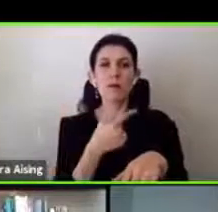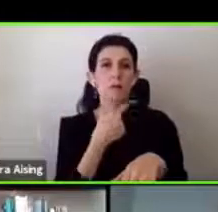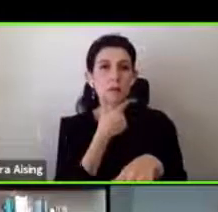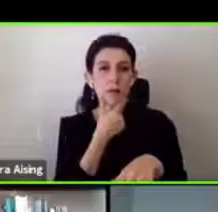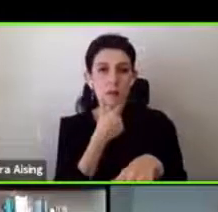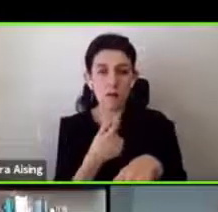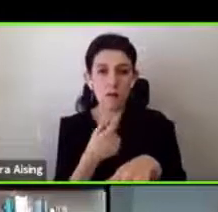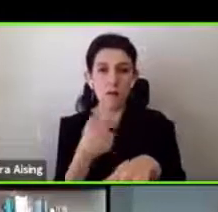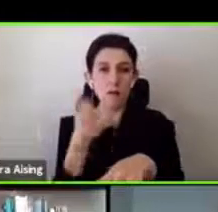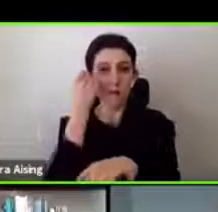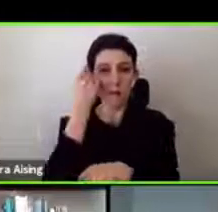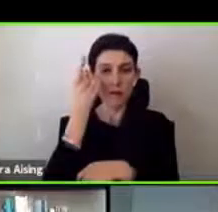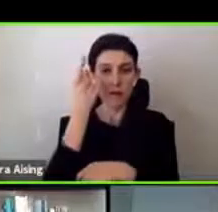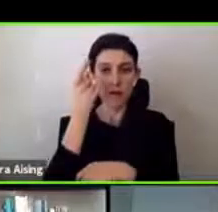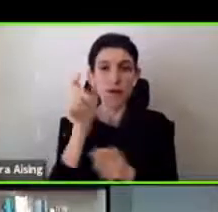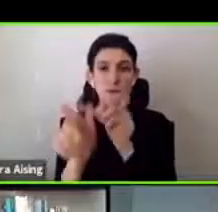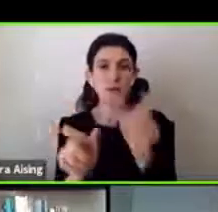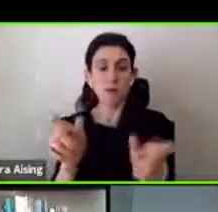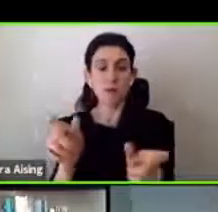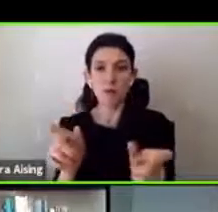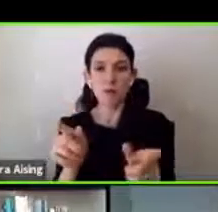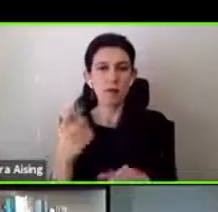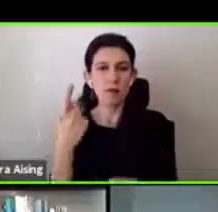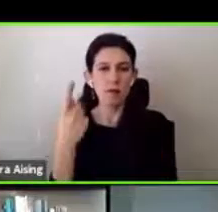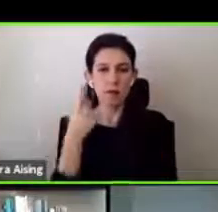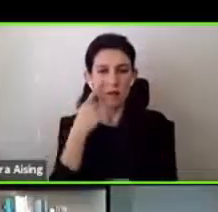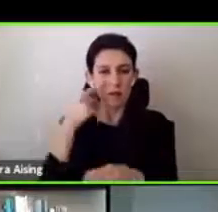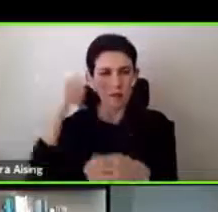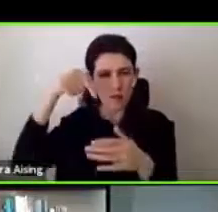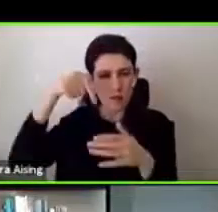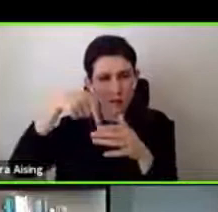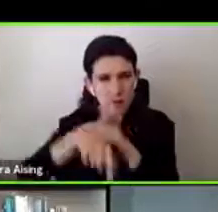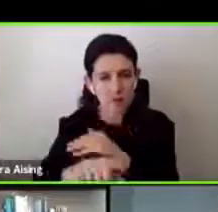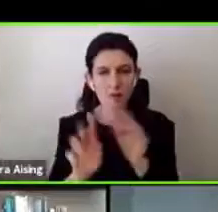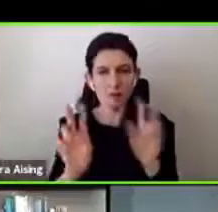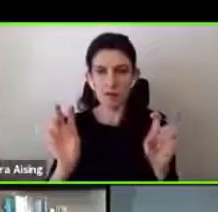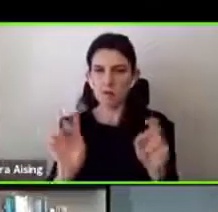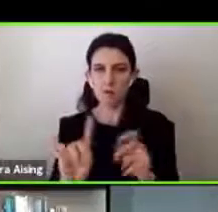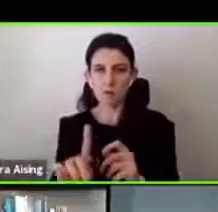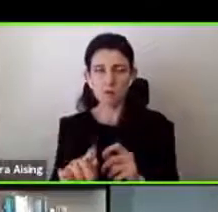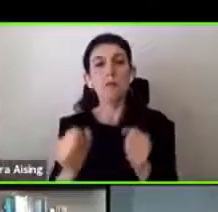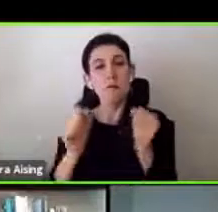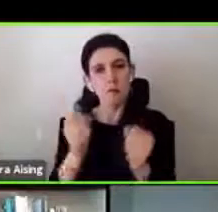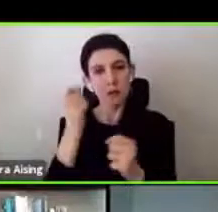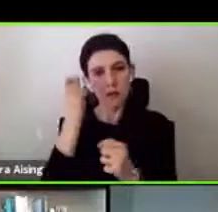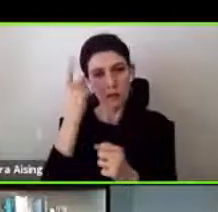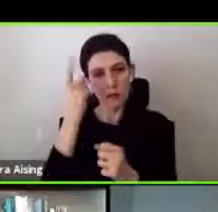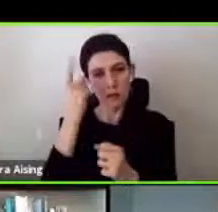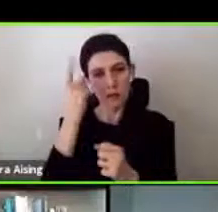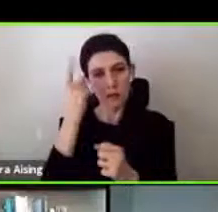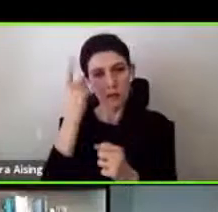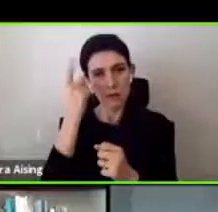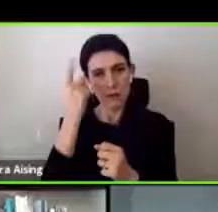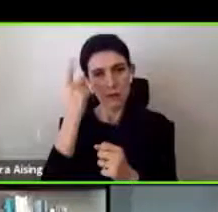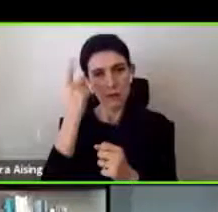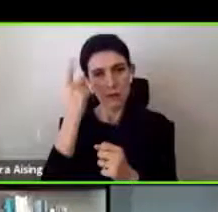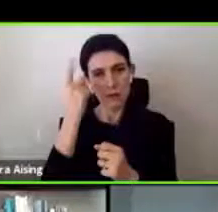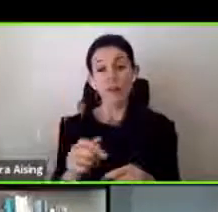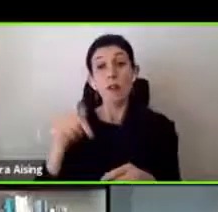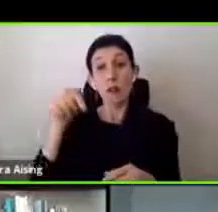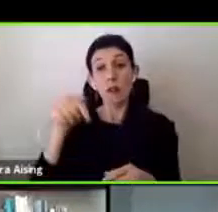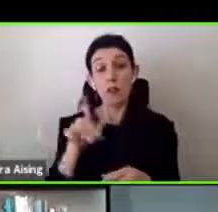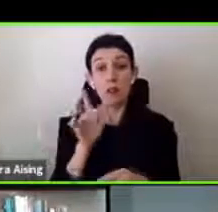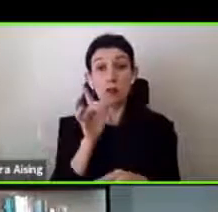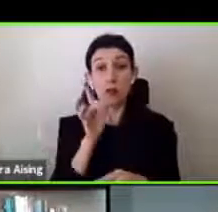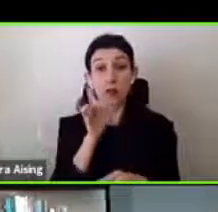aquellos que no están familiarizados con esta área. En la sesión de hoy, que es la última de esta serie de webinars, vamos